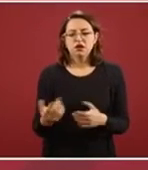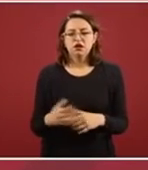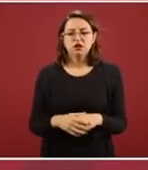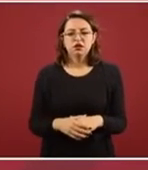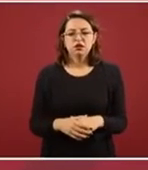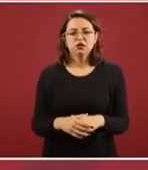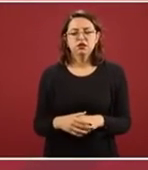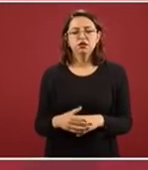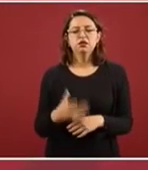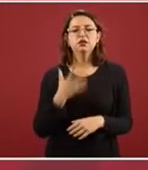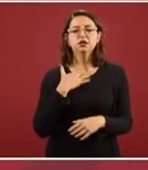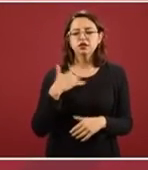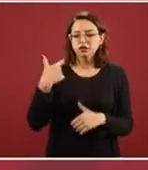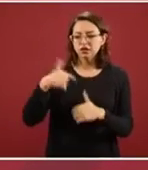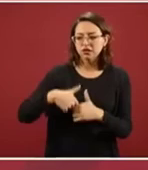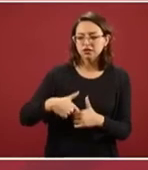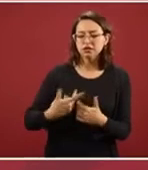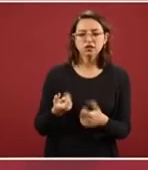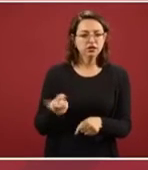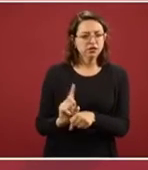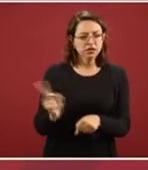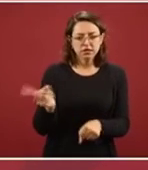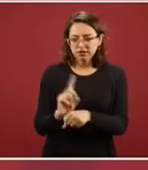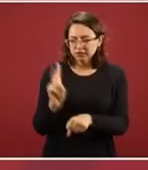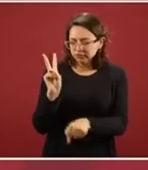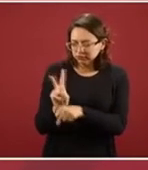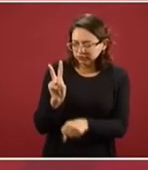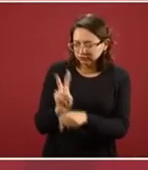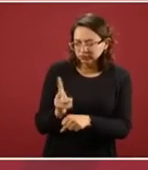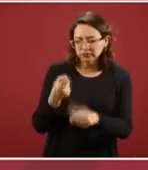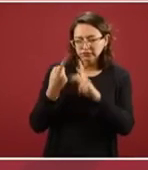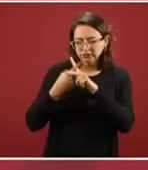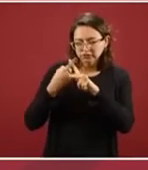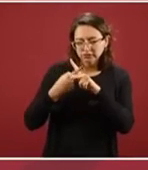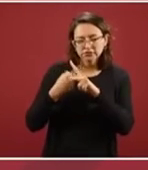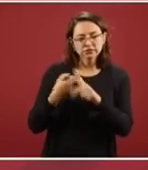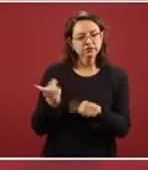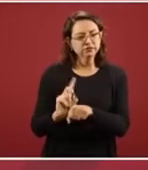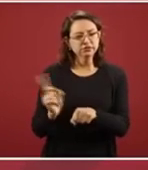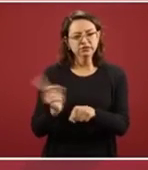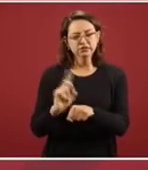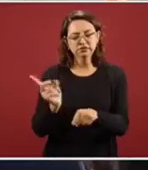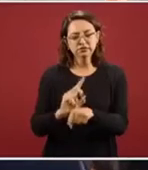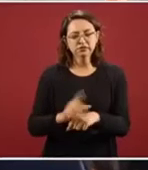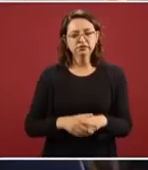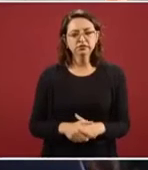del huachicol, diario lo medimos, diario,